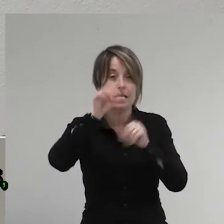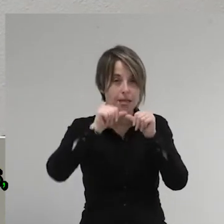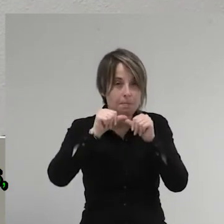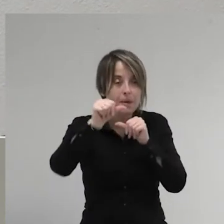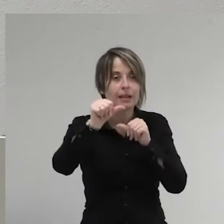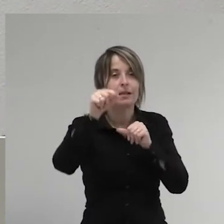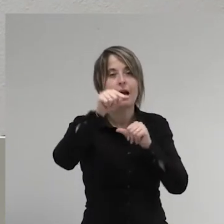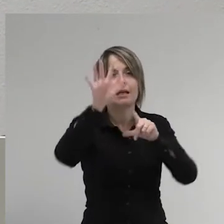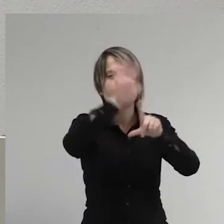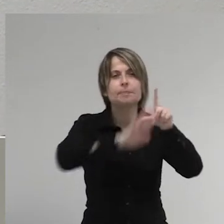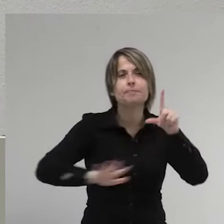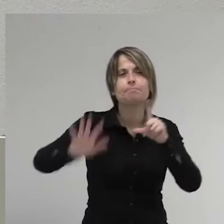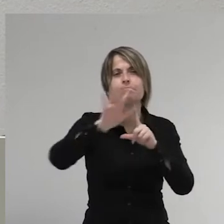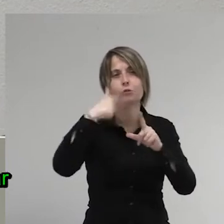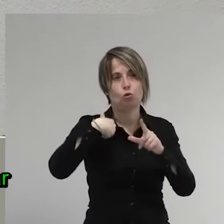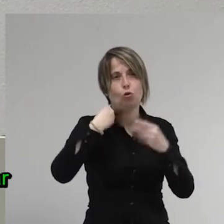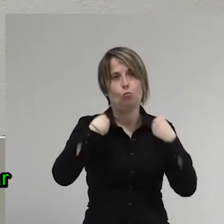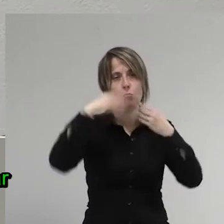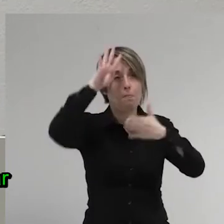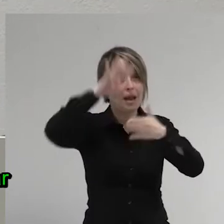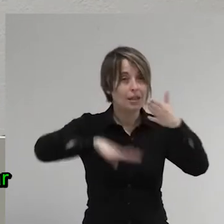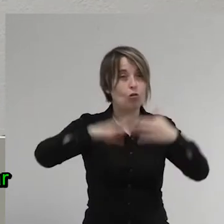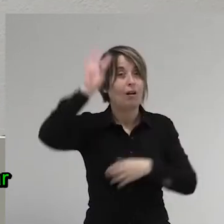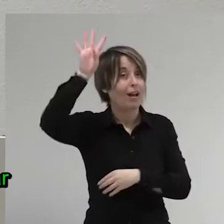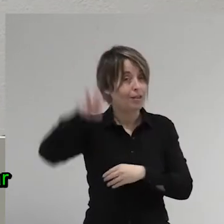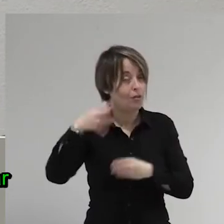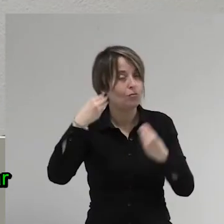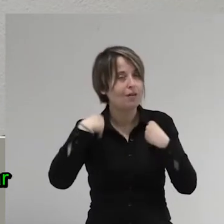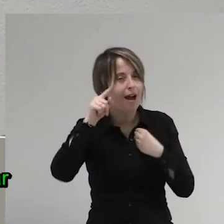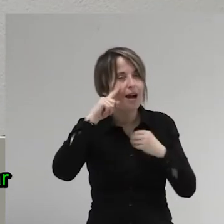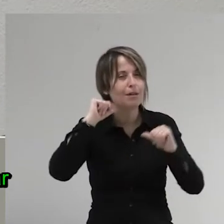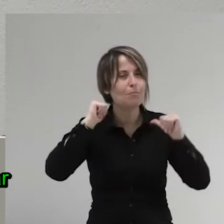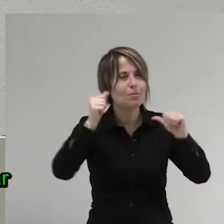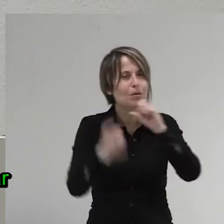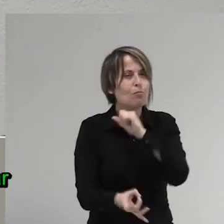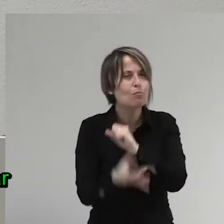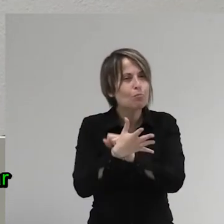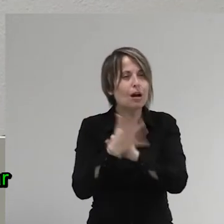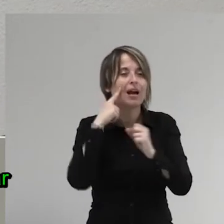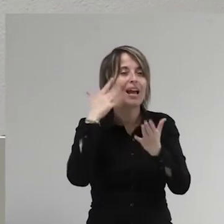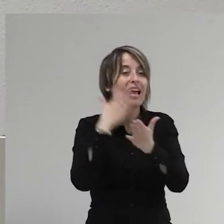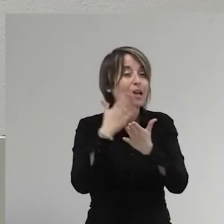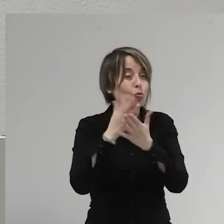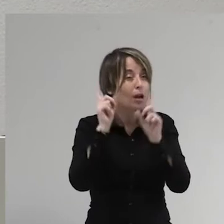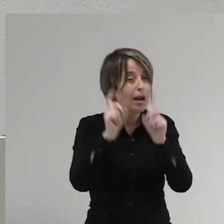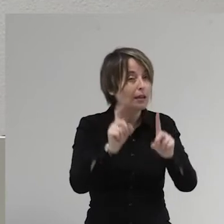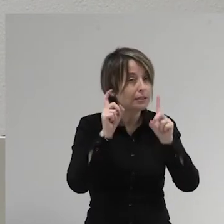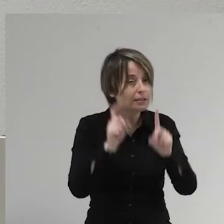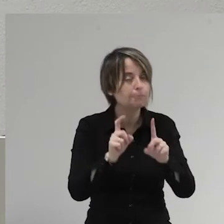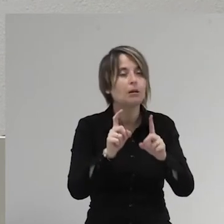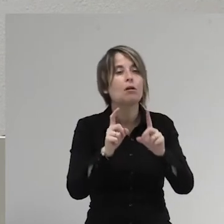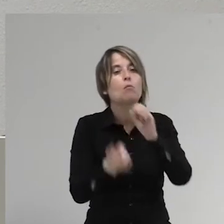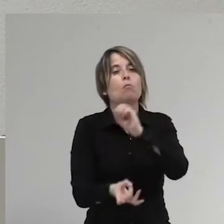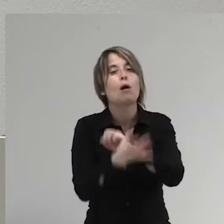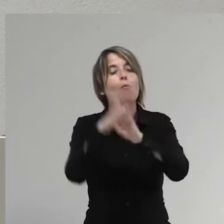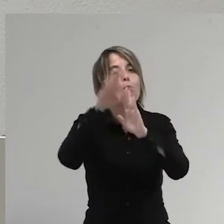al Estado español. Yo, porque vivo en Barcelona y en Cataluña, empiezan a implementar en las escuelas un programa